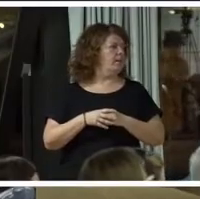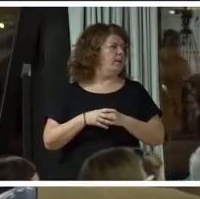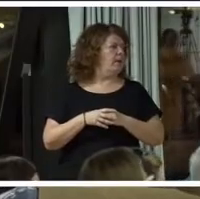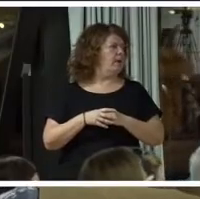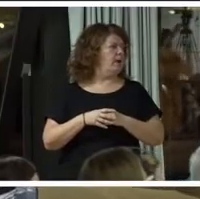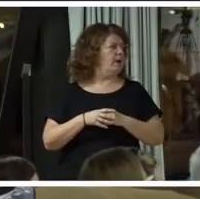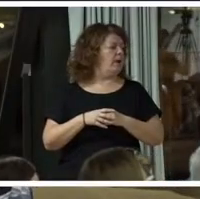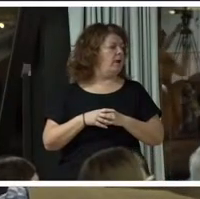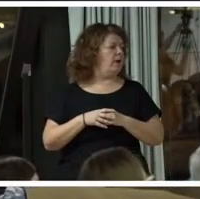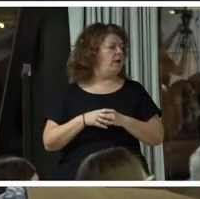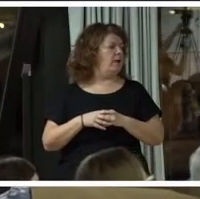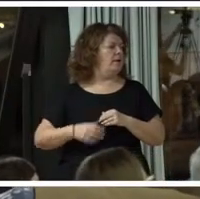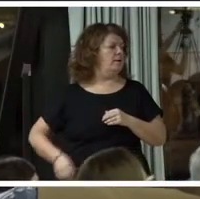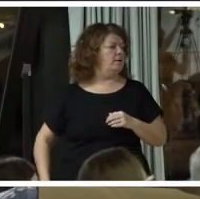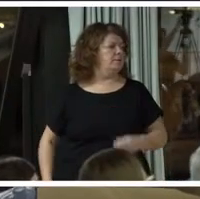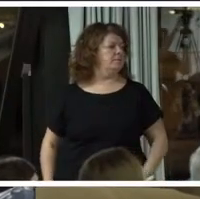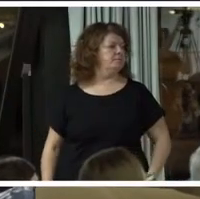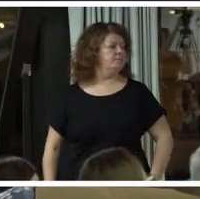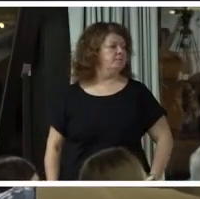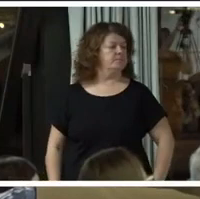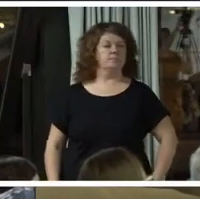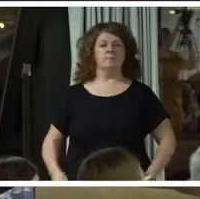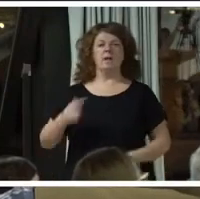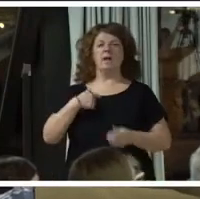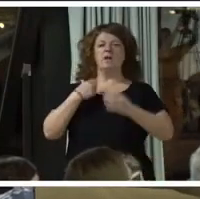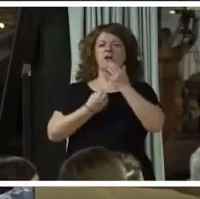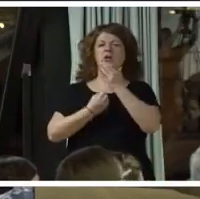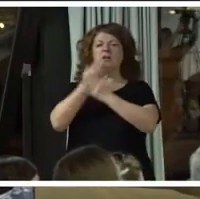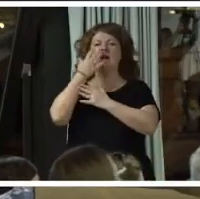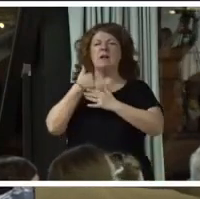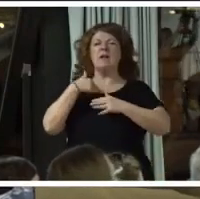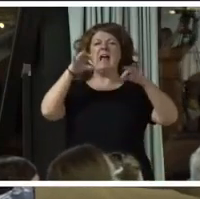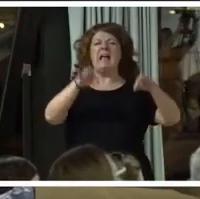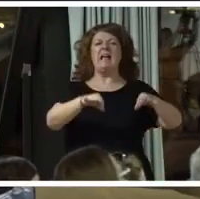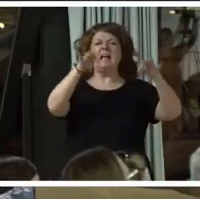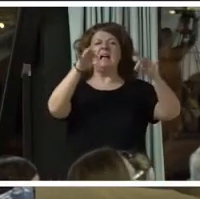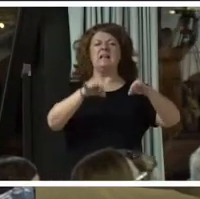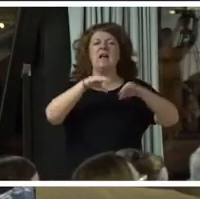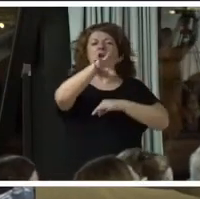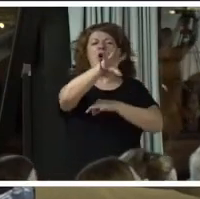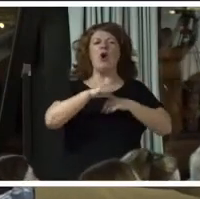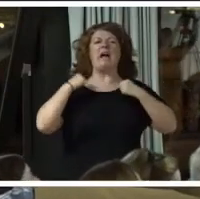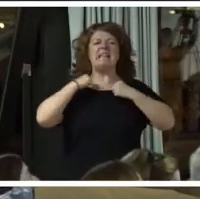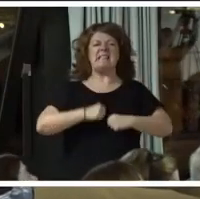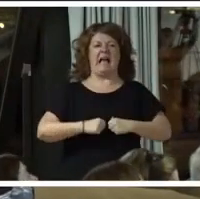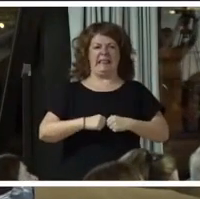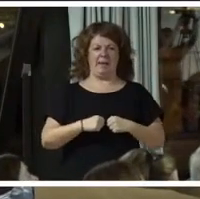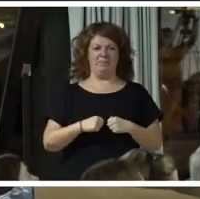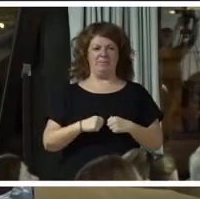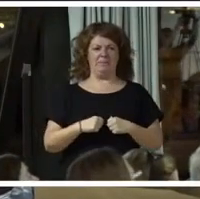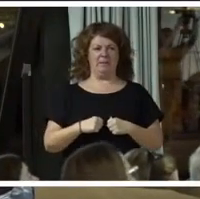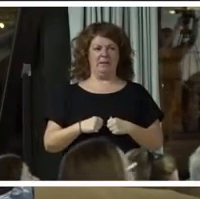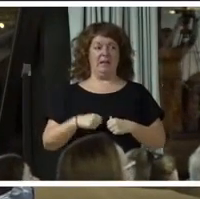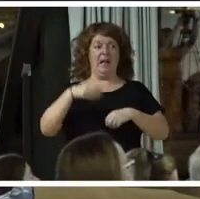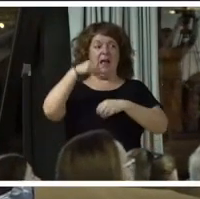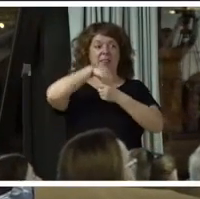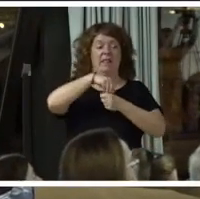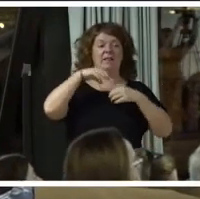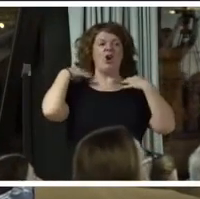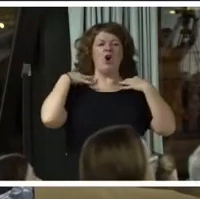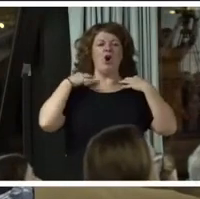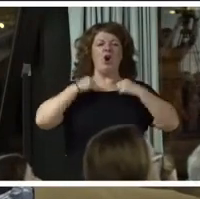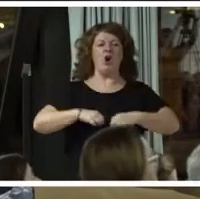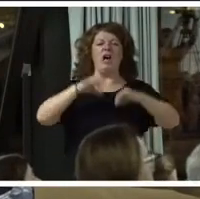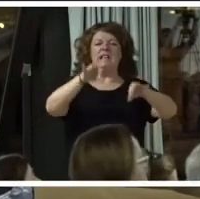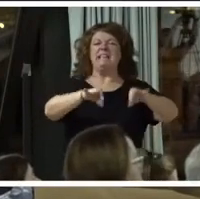preguntando gracias Bueno yo esta mañana he ido a la tintorería a recoger una chaqueta y en la tintorería cuando